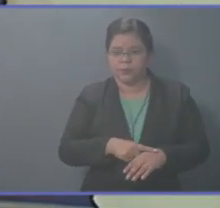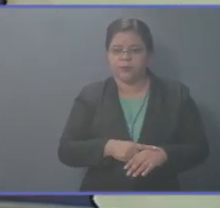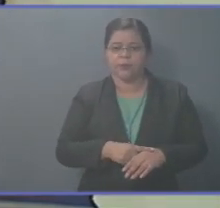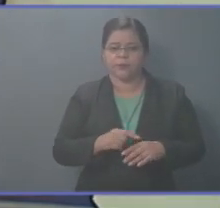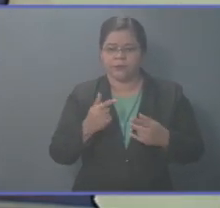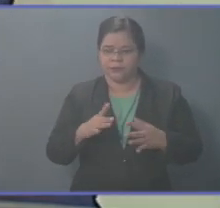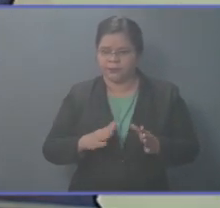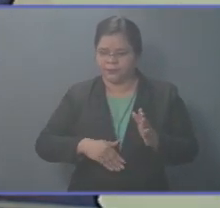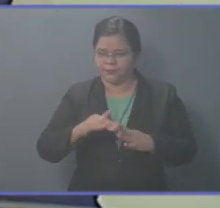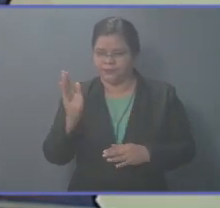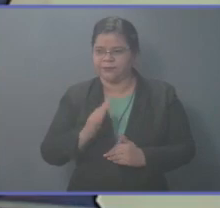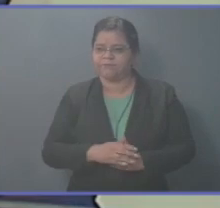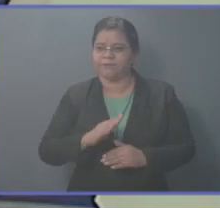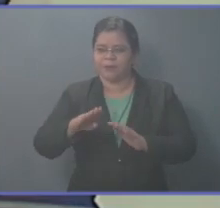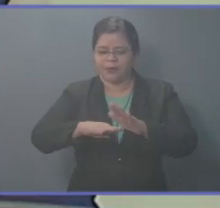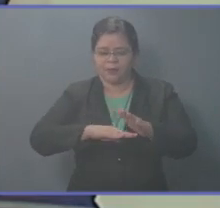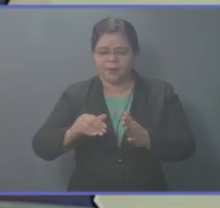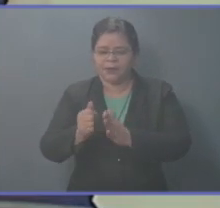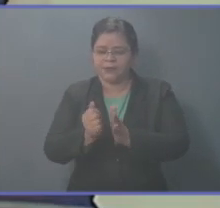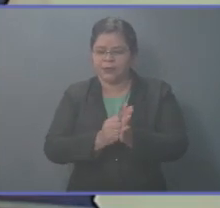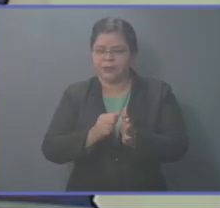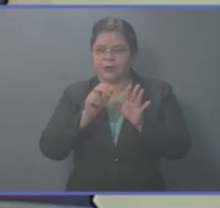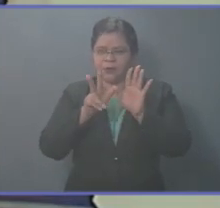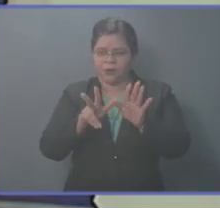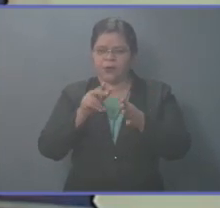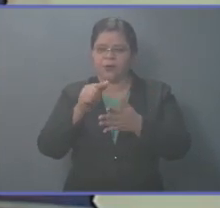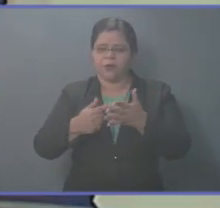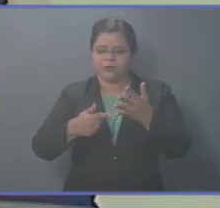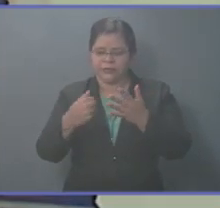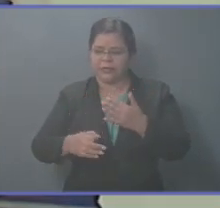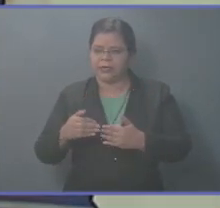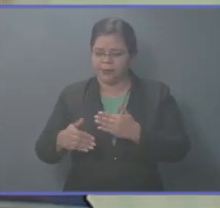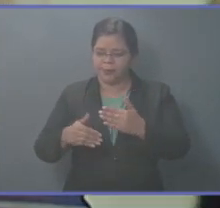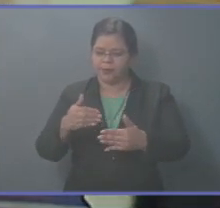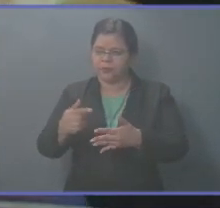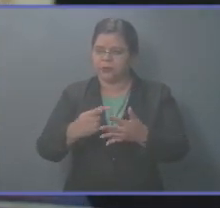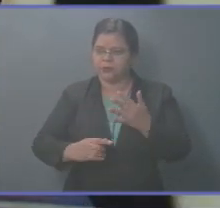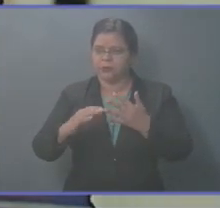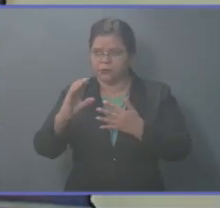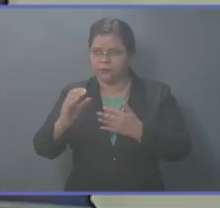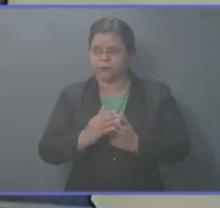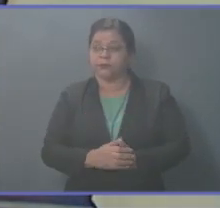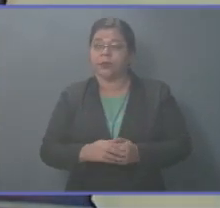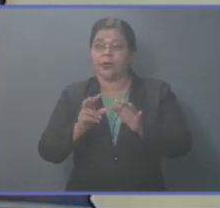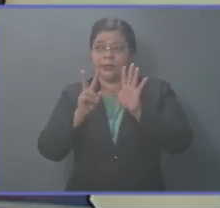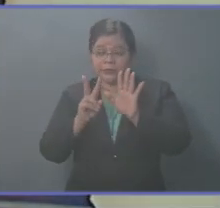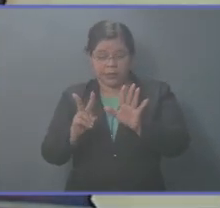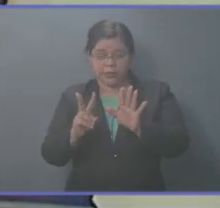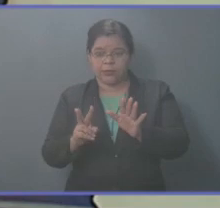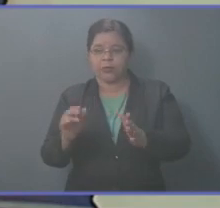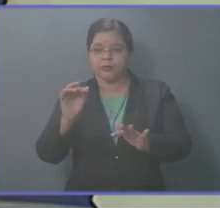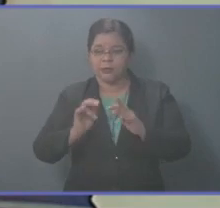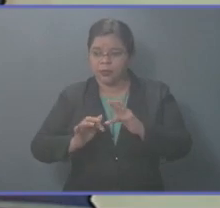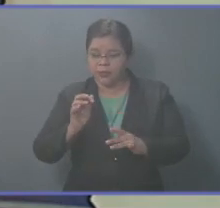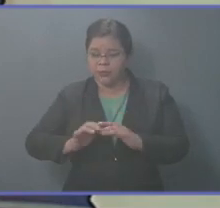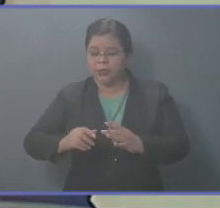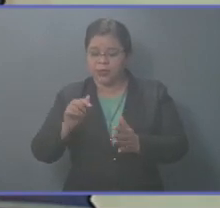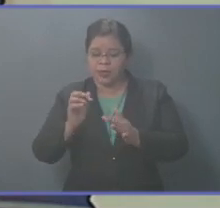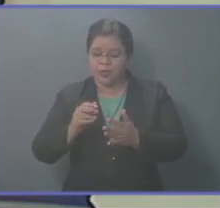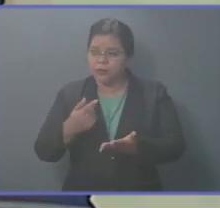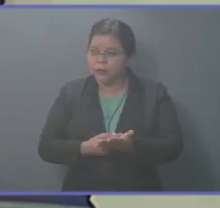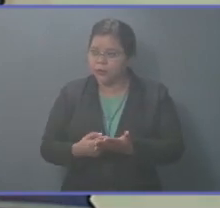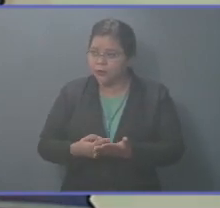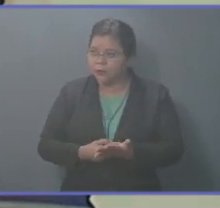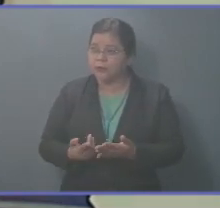rindiere. Todo ello de conformidad con el artículo 8 de la Ley de Procedimientos Constitucionales. 7. Toma nota la Secretaría de este tribunal del